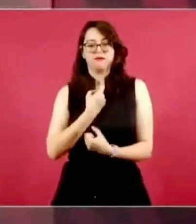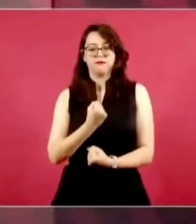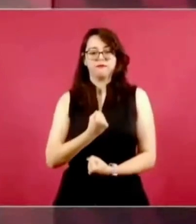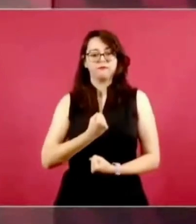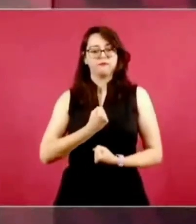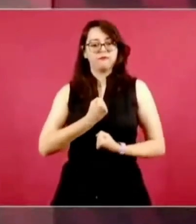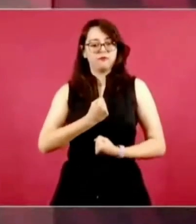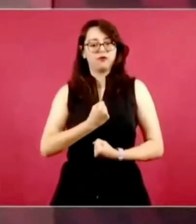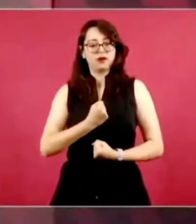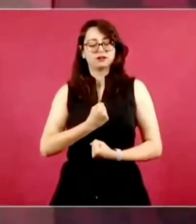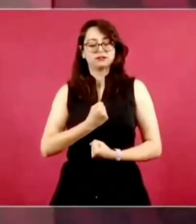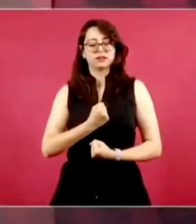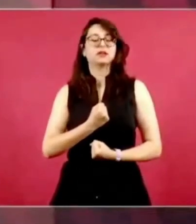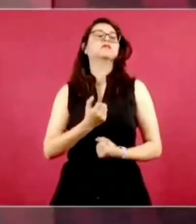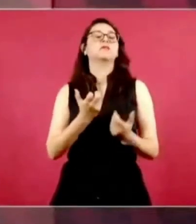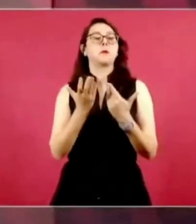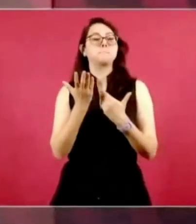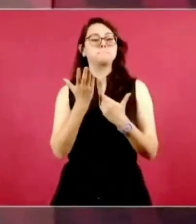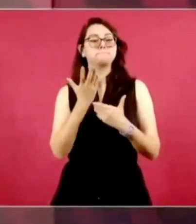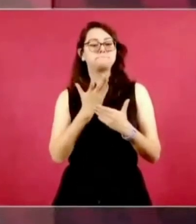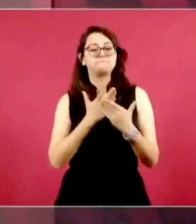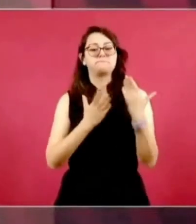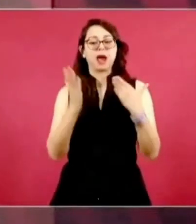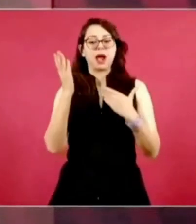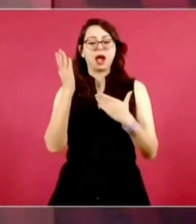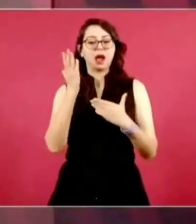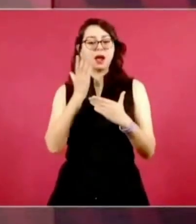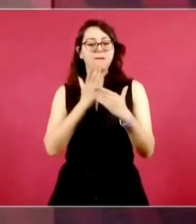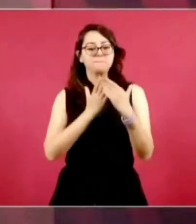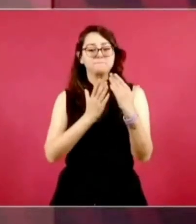permitido salir adelante